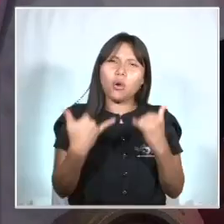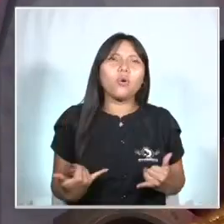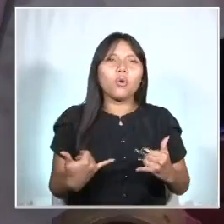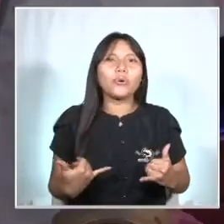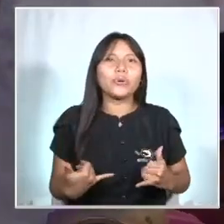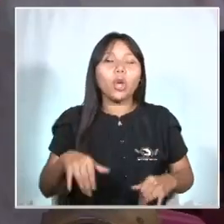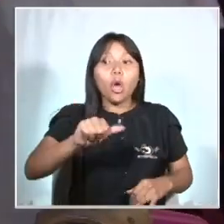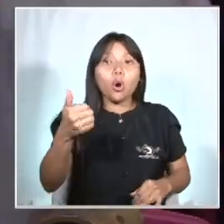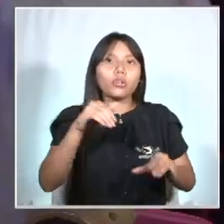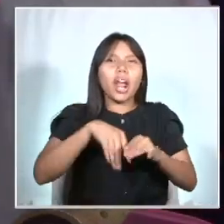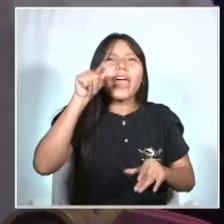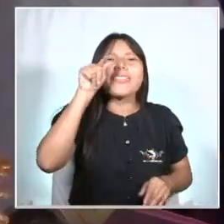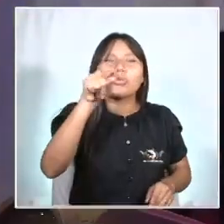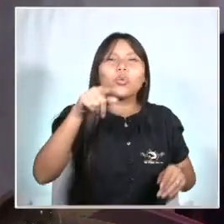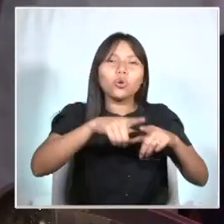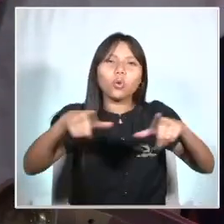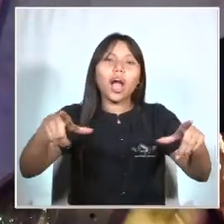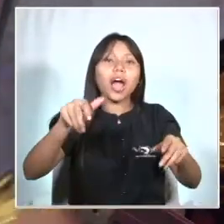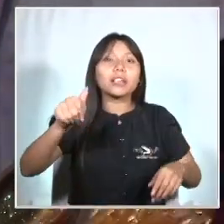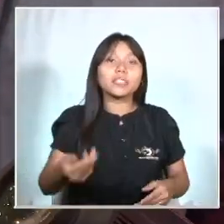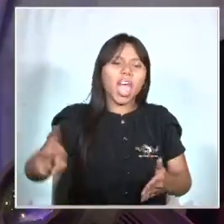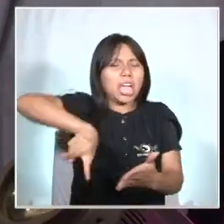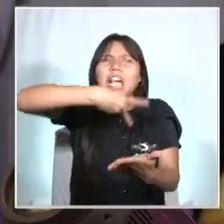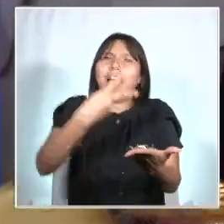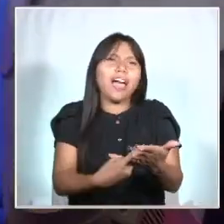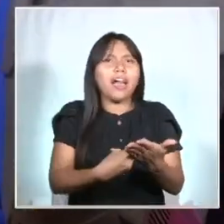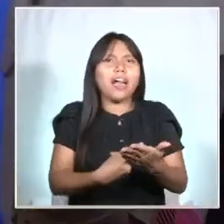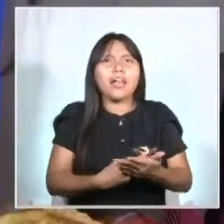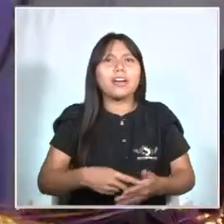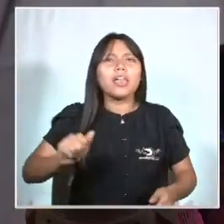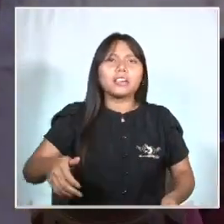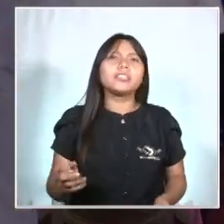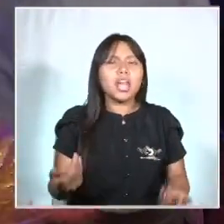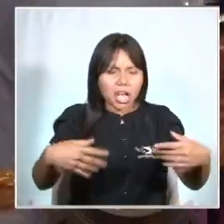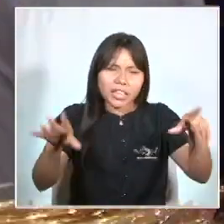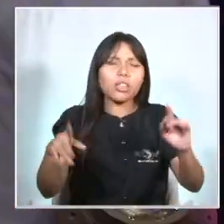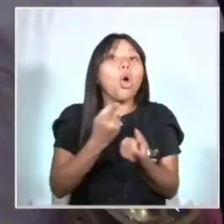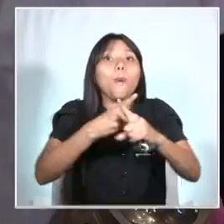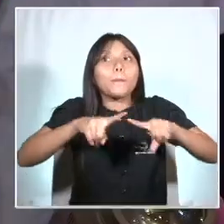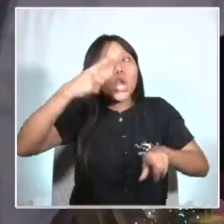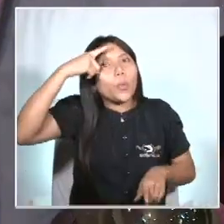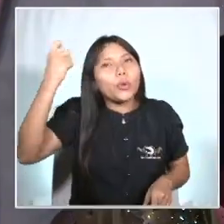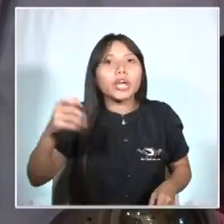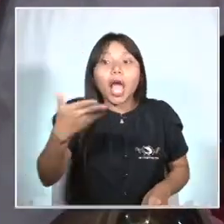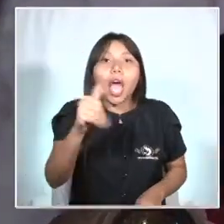otra en tu lugar se hubiera quebrado, otra en tu lugar se hubiera rendido. Pero porque hay un